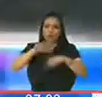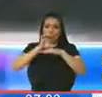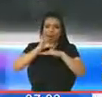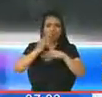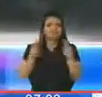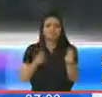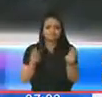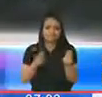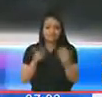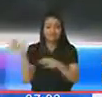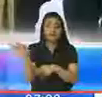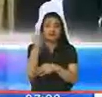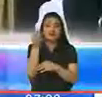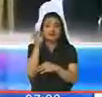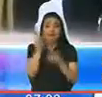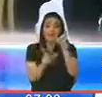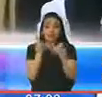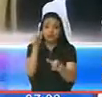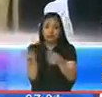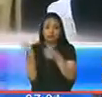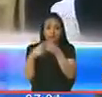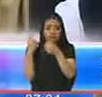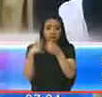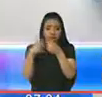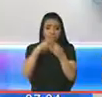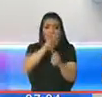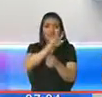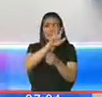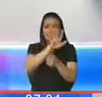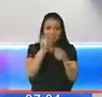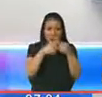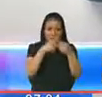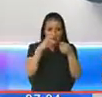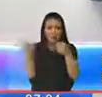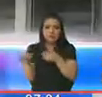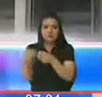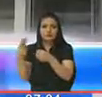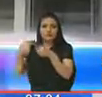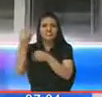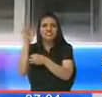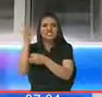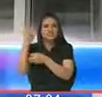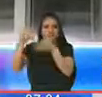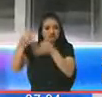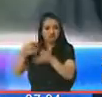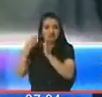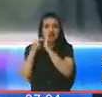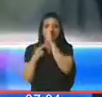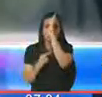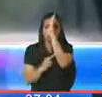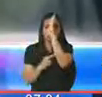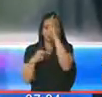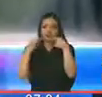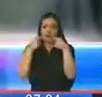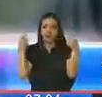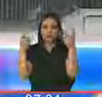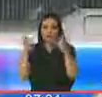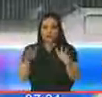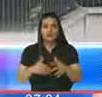estado, 19 postulantes de 23 inscritos en el proceso cumplieron con los requisitos establecidos en la